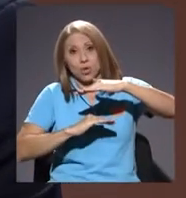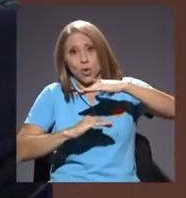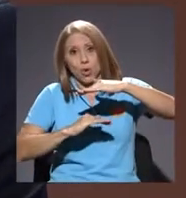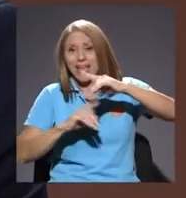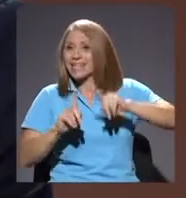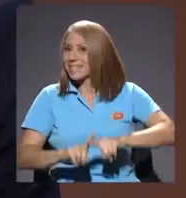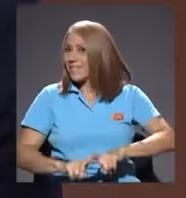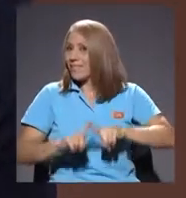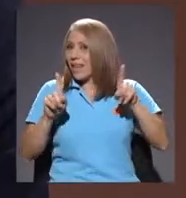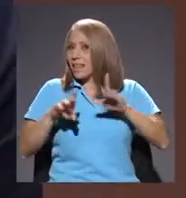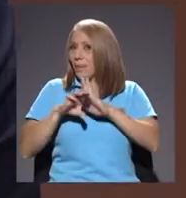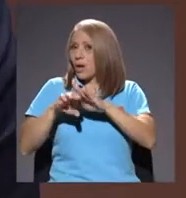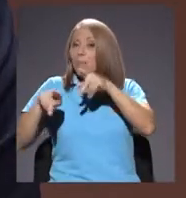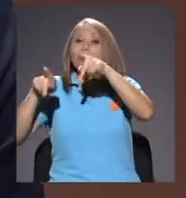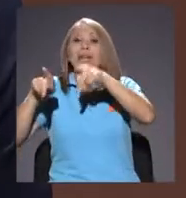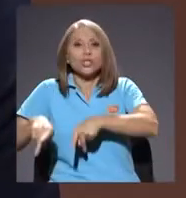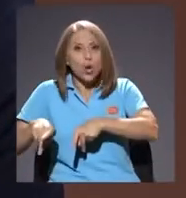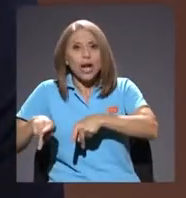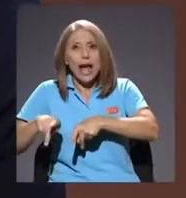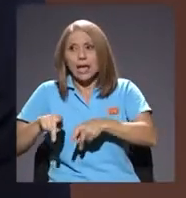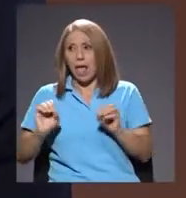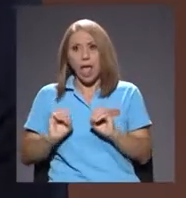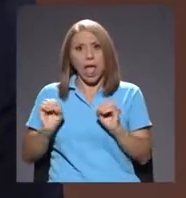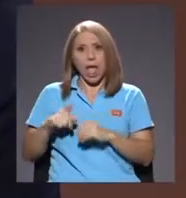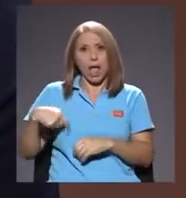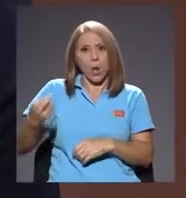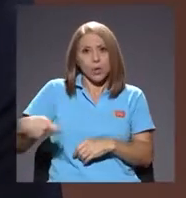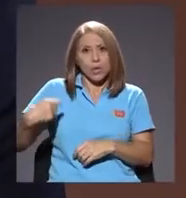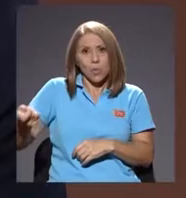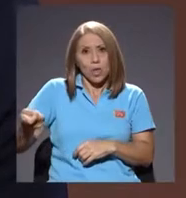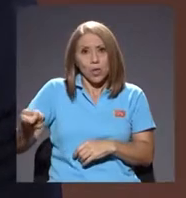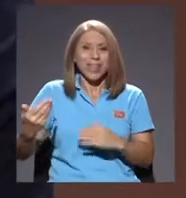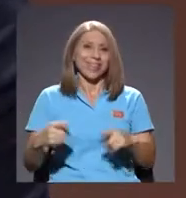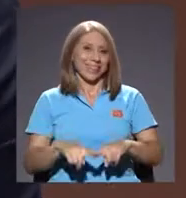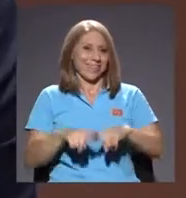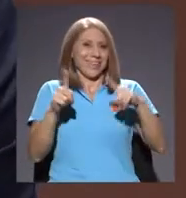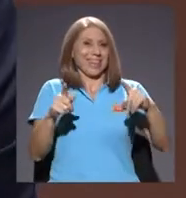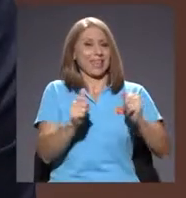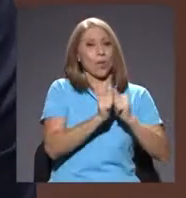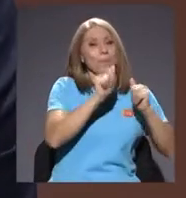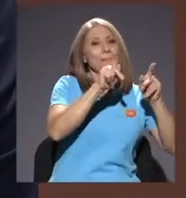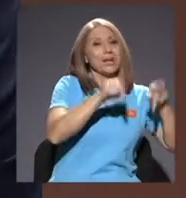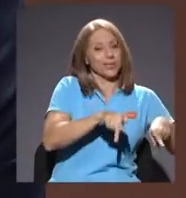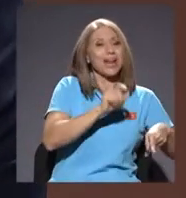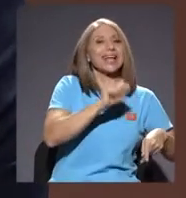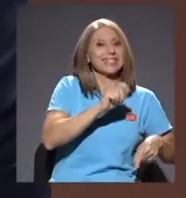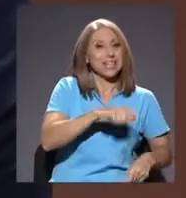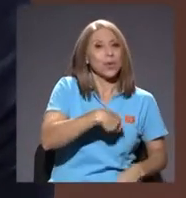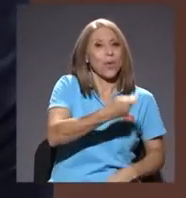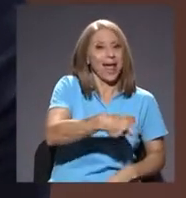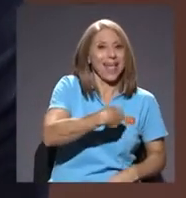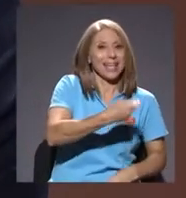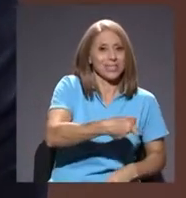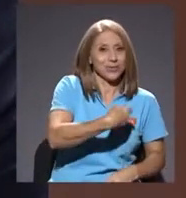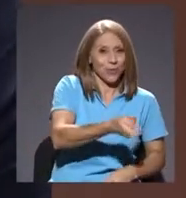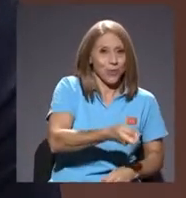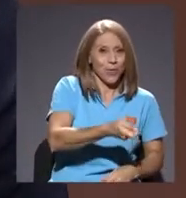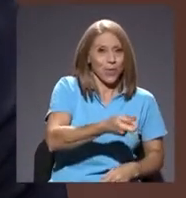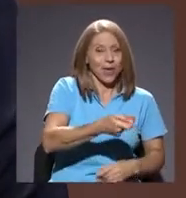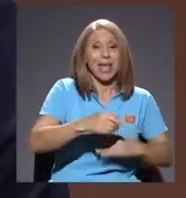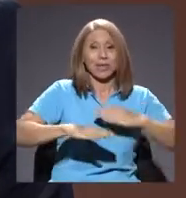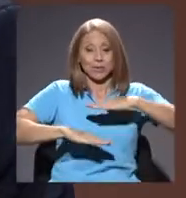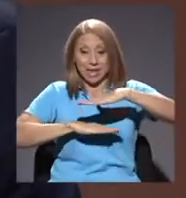toda su vida a otra que sí lo ha hecho porque la pensión va aumentando proporcionalmente el piso como tal verdad para evitar